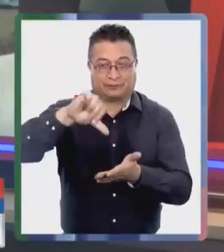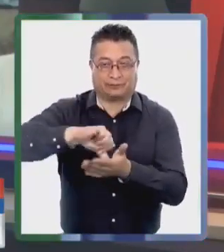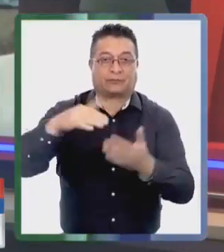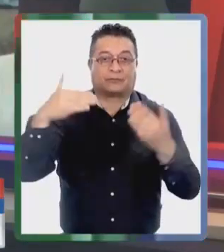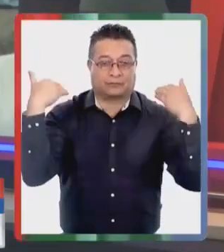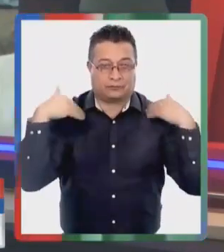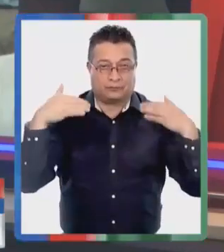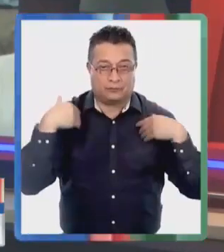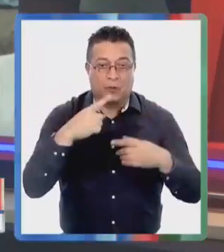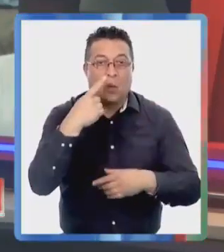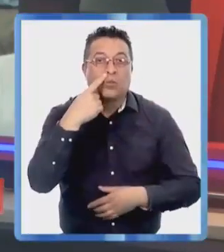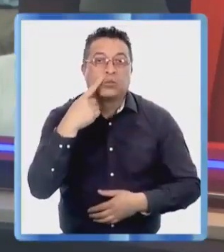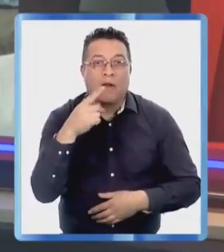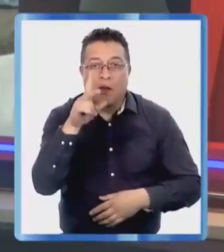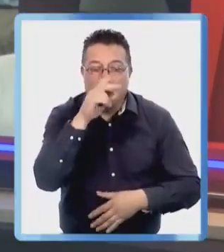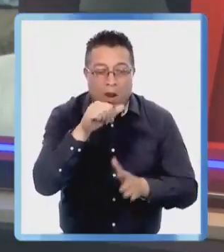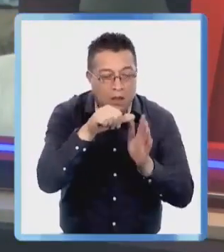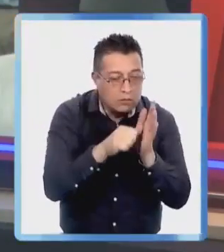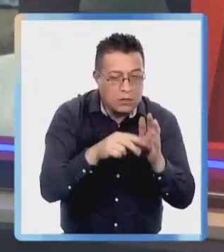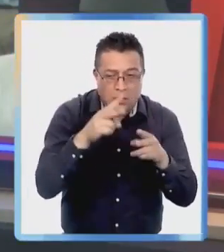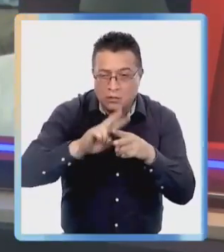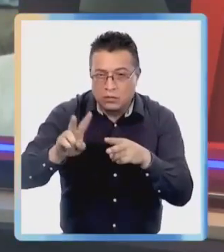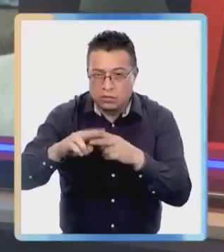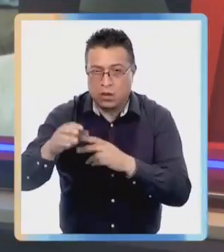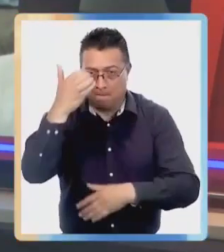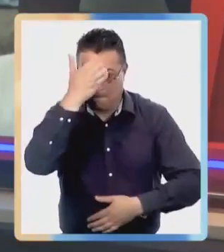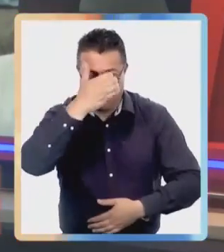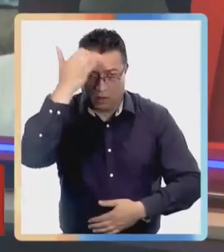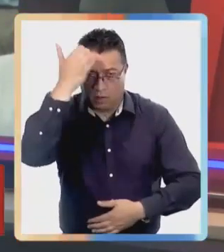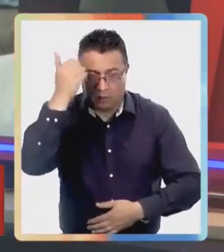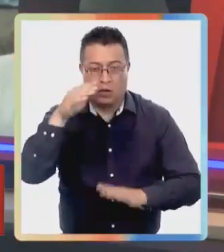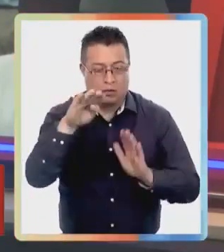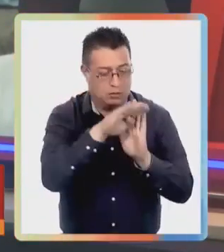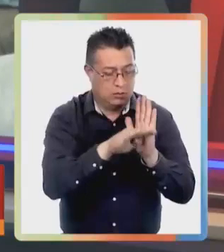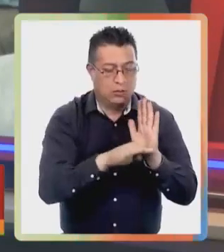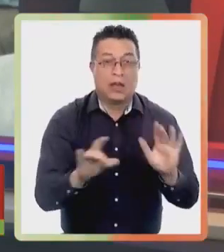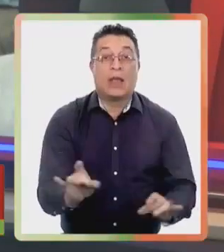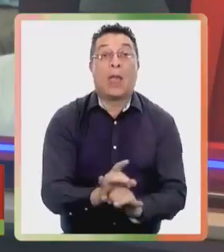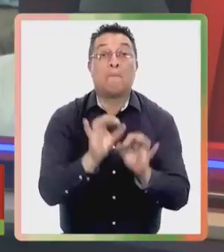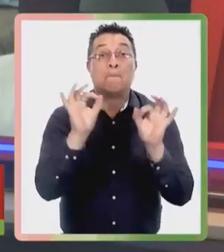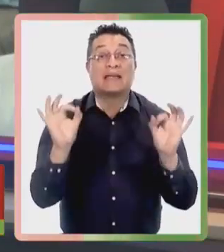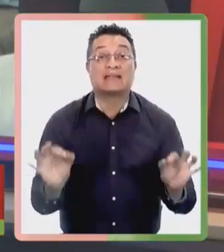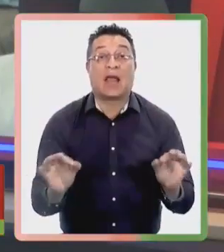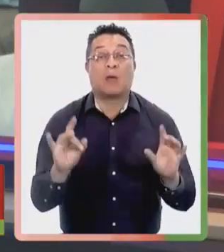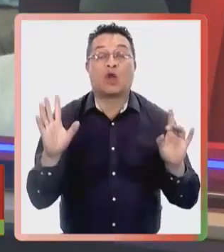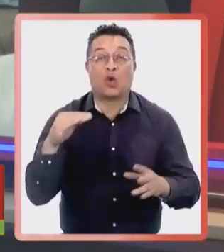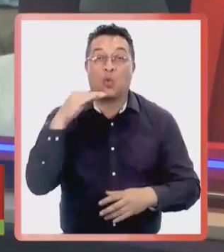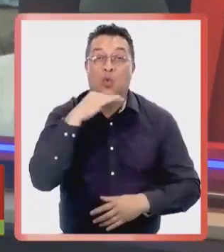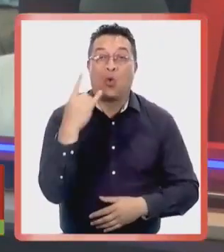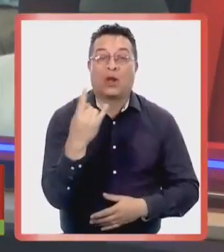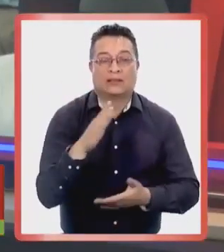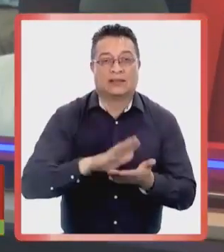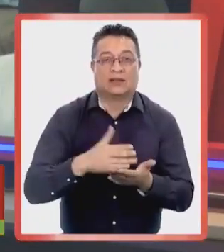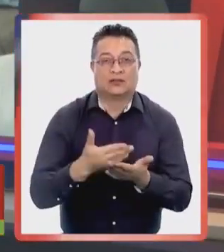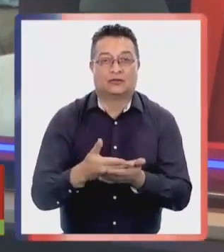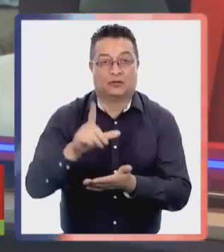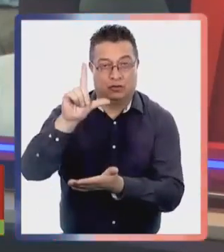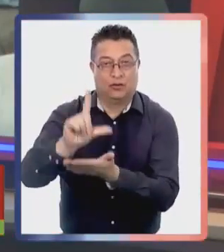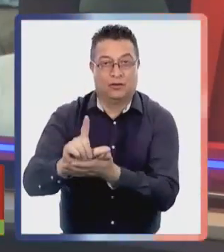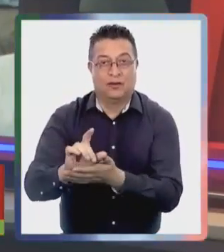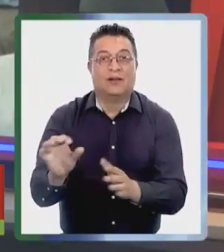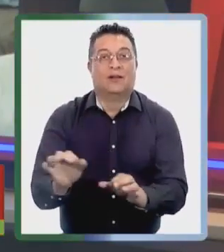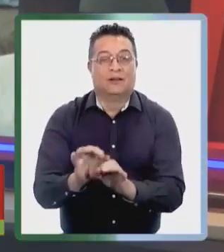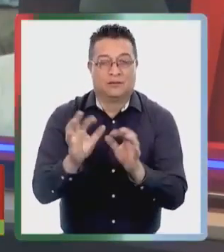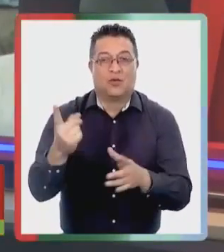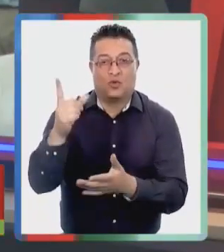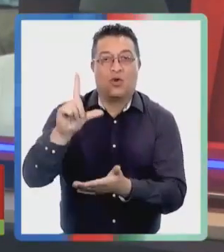de entrenamiento y simulación clínica destinado a preparar a los profesionales con protocolos especiales ante emergencias de salud. El recinto